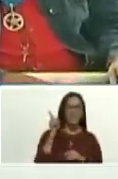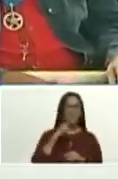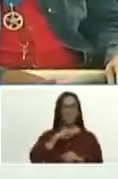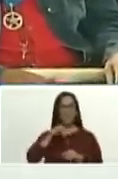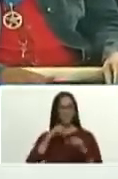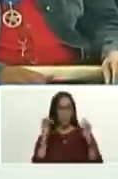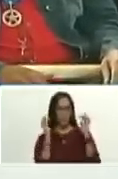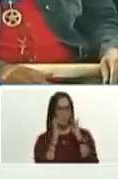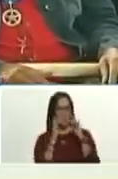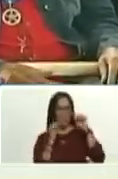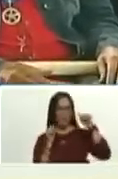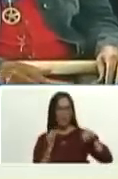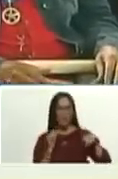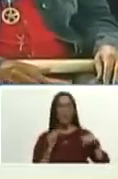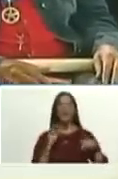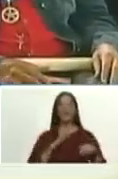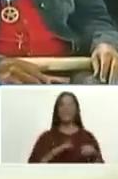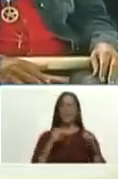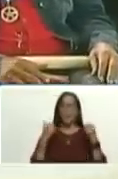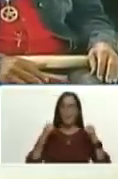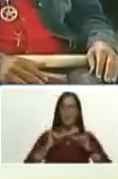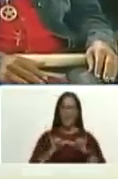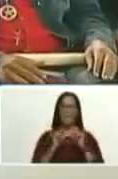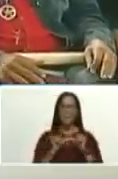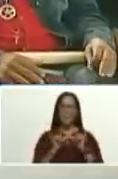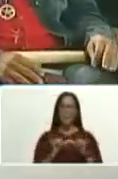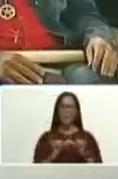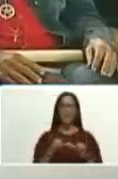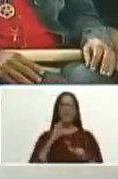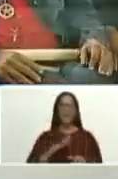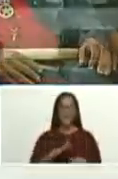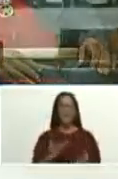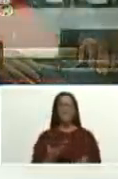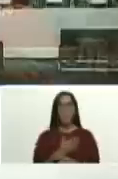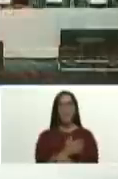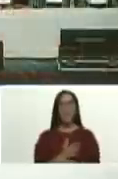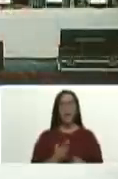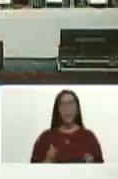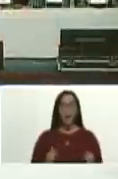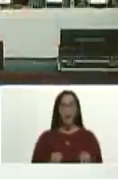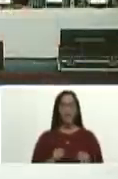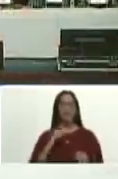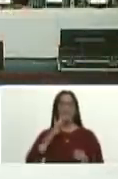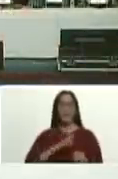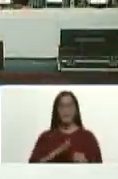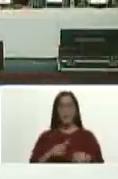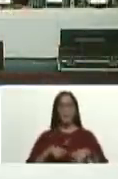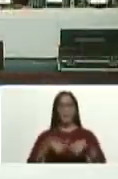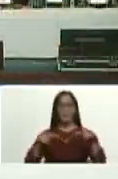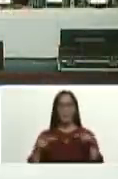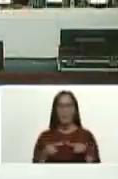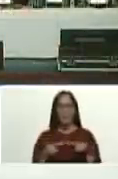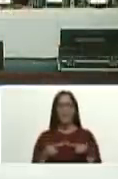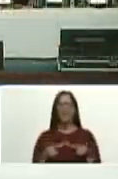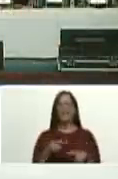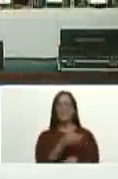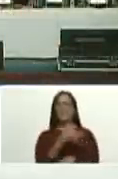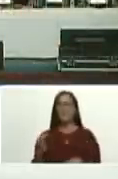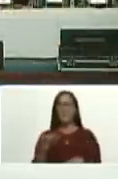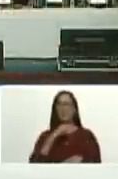nosotros por acá. Estamos en la misma. Estamos en la jugada. Estamos del lado correcto de la